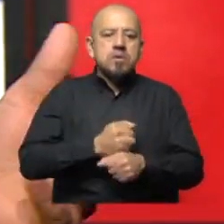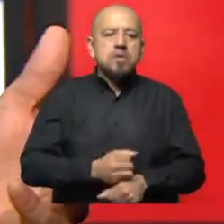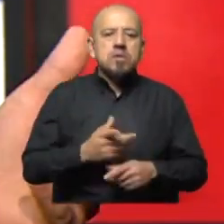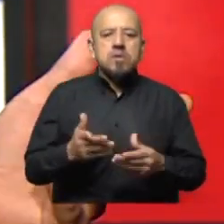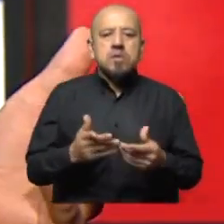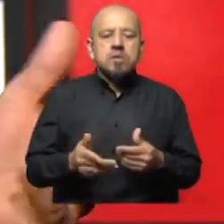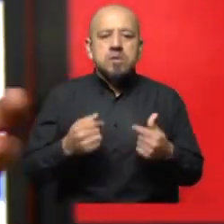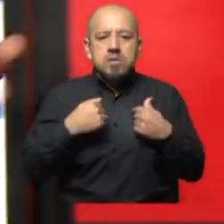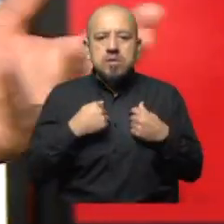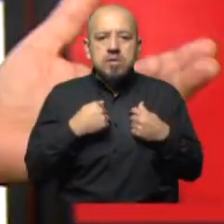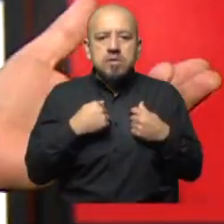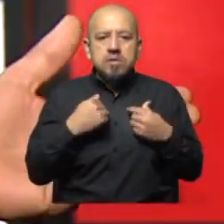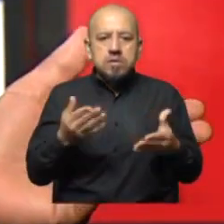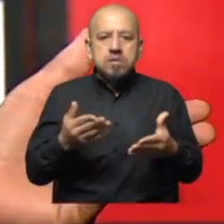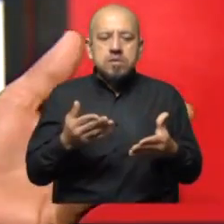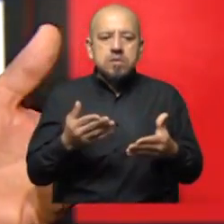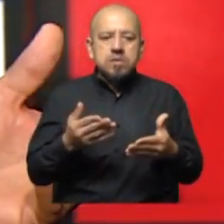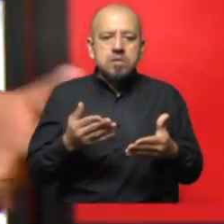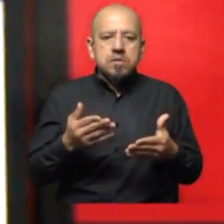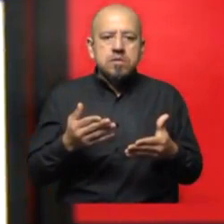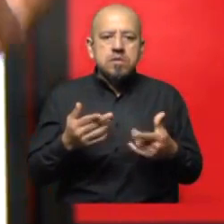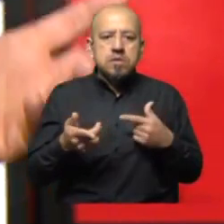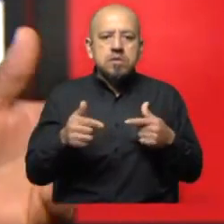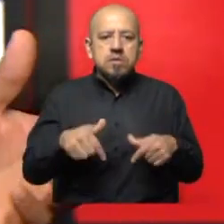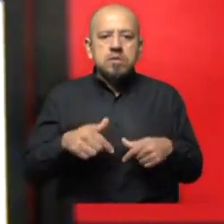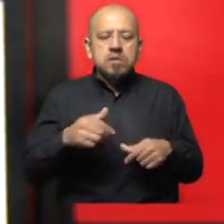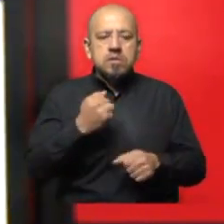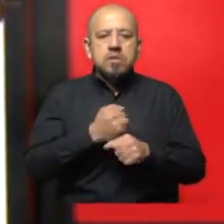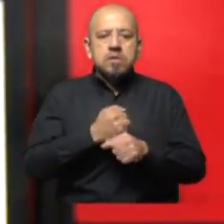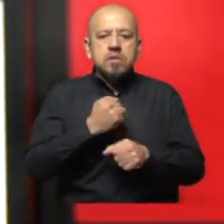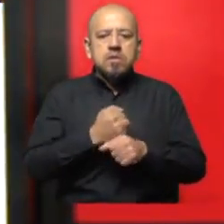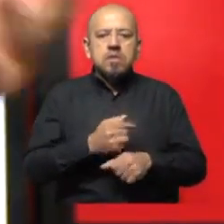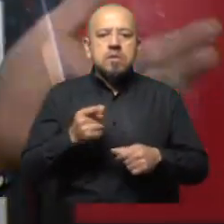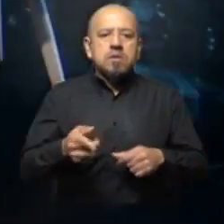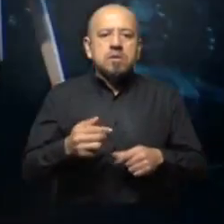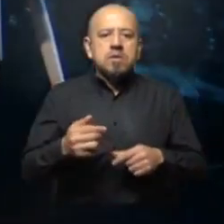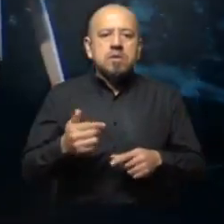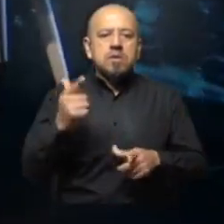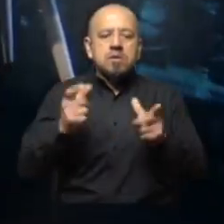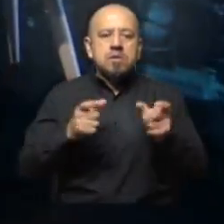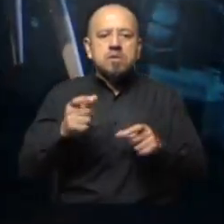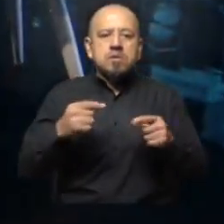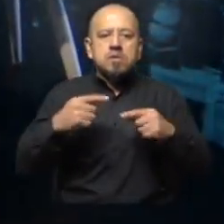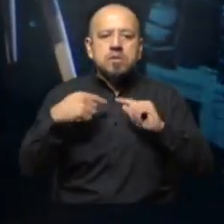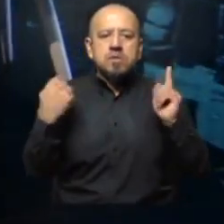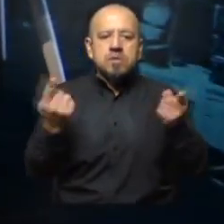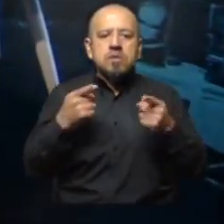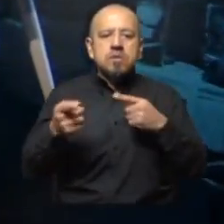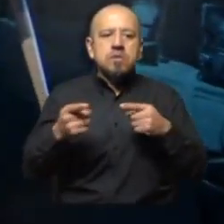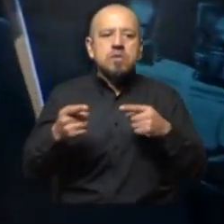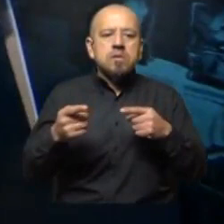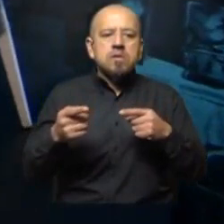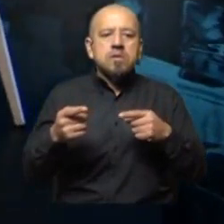a mí lo que me hace fácil este laburo por ejemplo es con la gente que me rodea este método